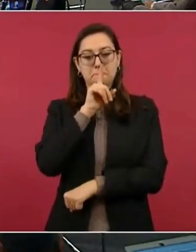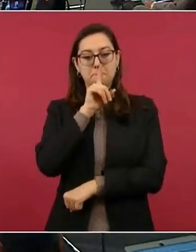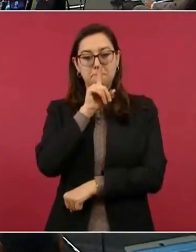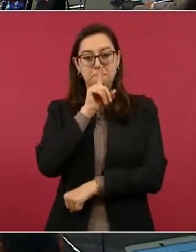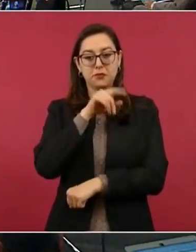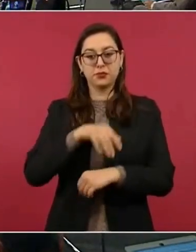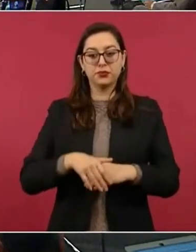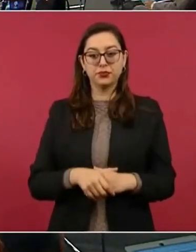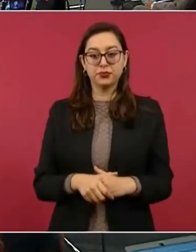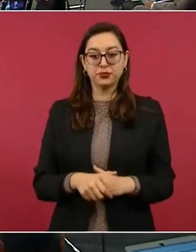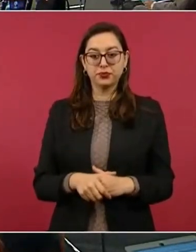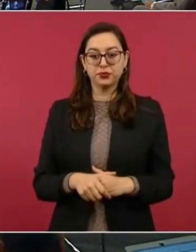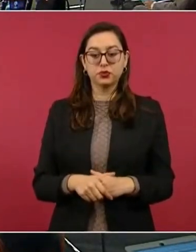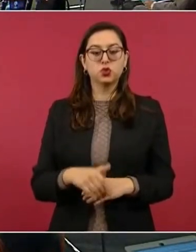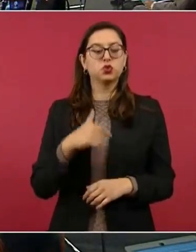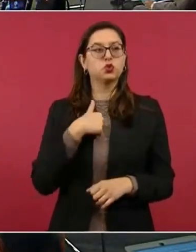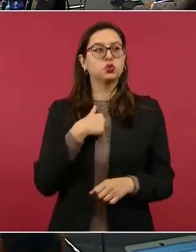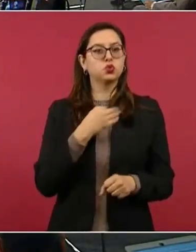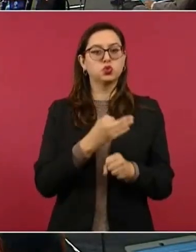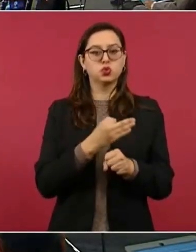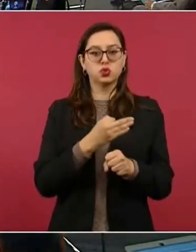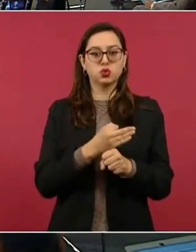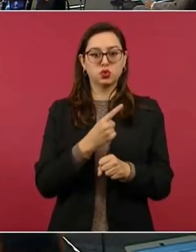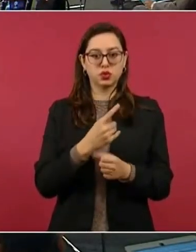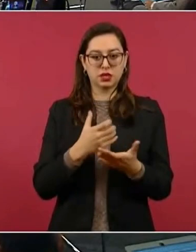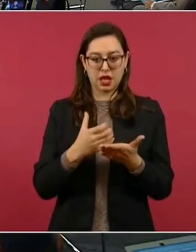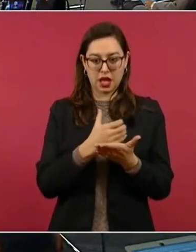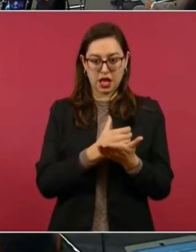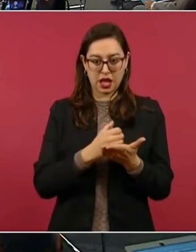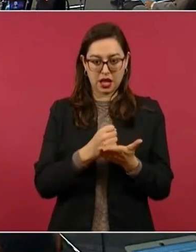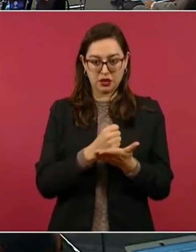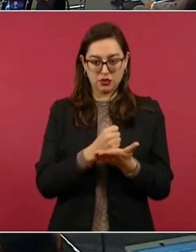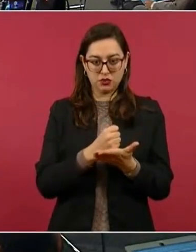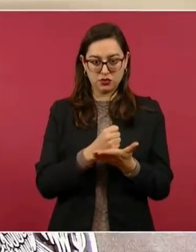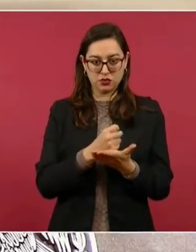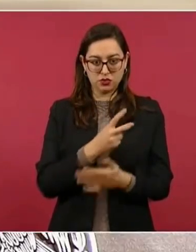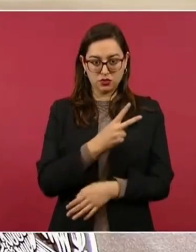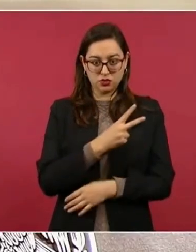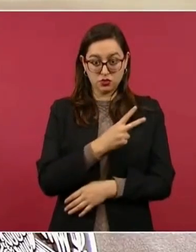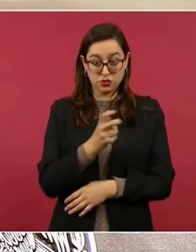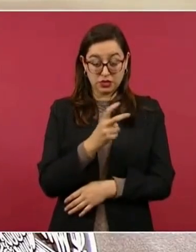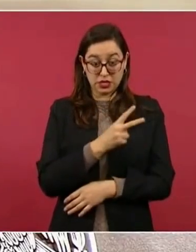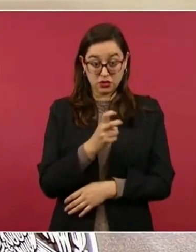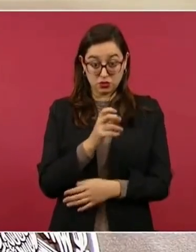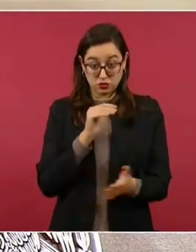151, sí. Yo debo de ganar ahorita como 200 en bruto,